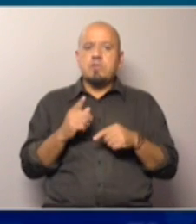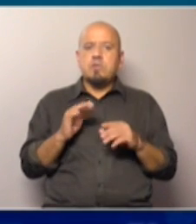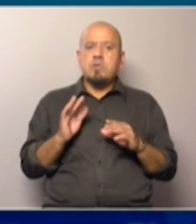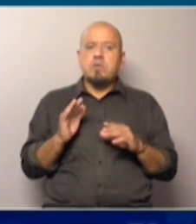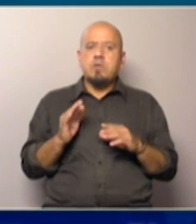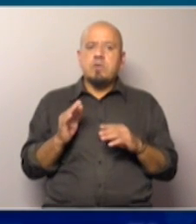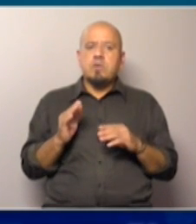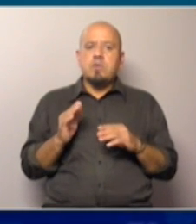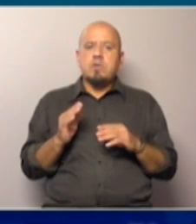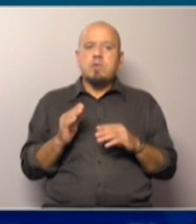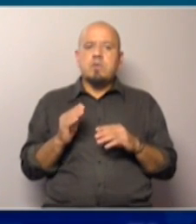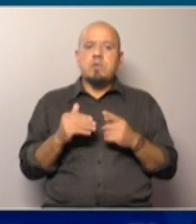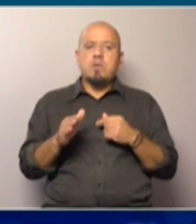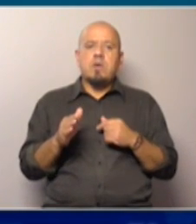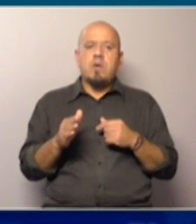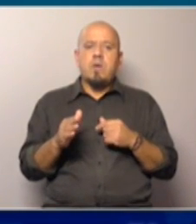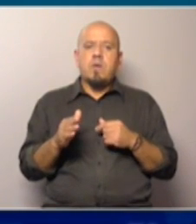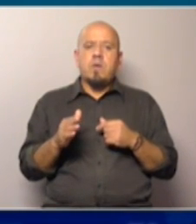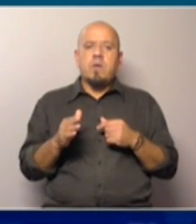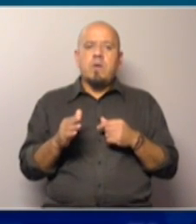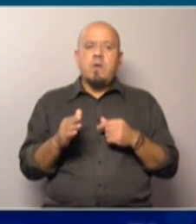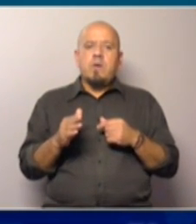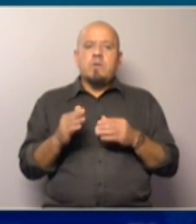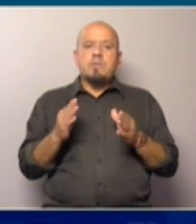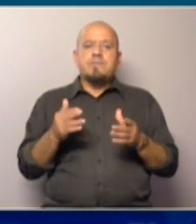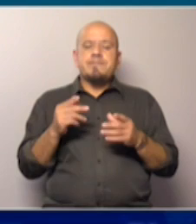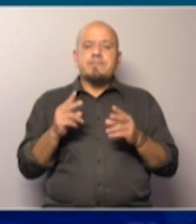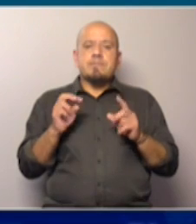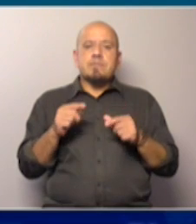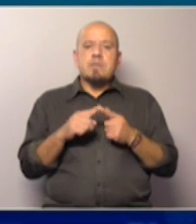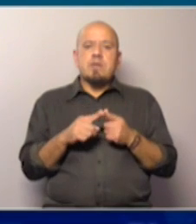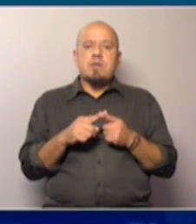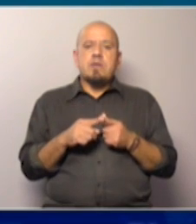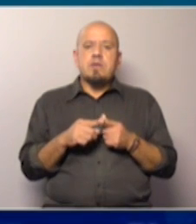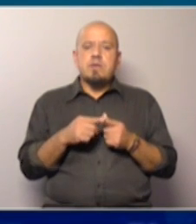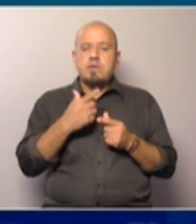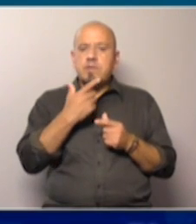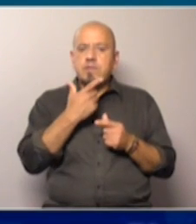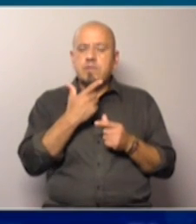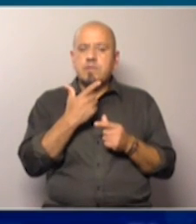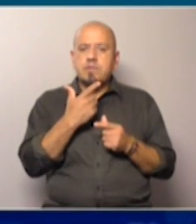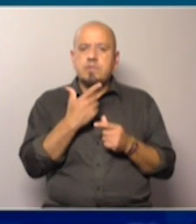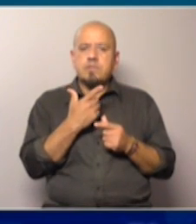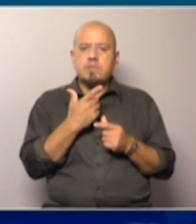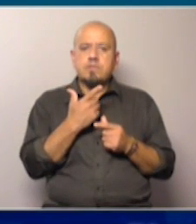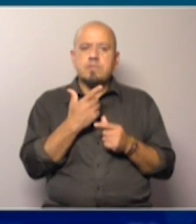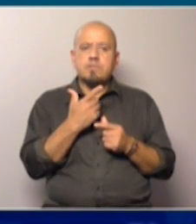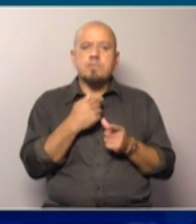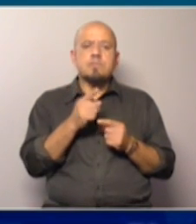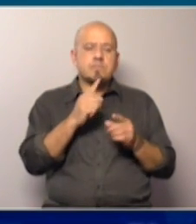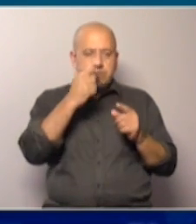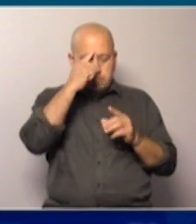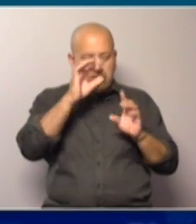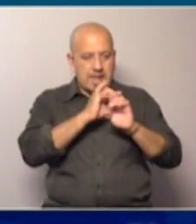bueno, quizá un consentimiento informado no está fuera de lugar. Ahora, Wilder, tiene que facilitar. Su visión, bueno, queda claro